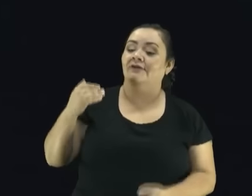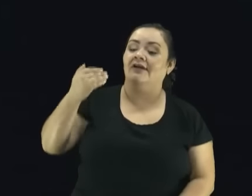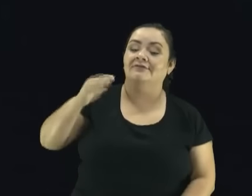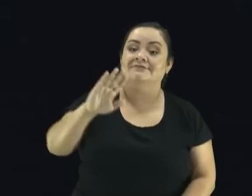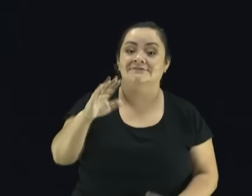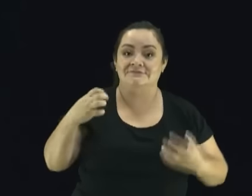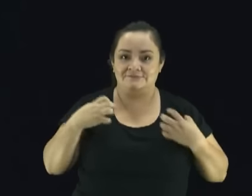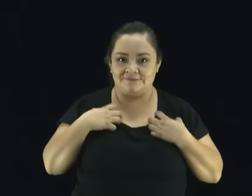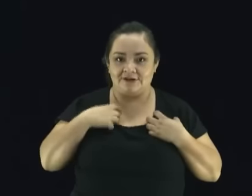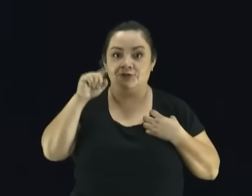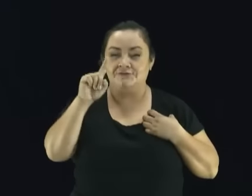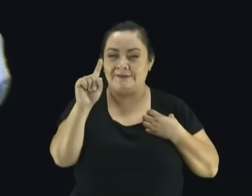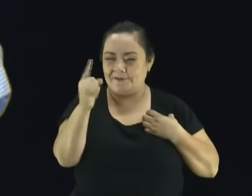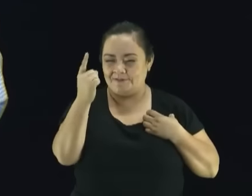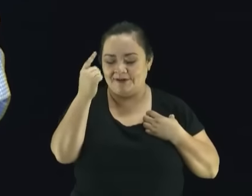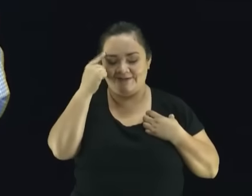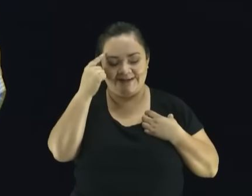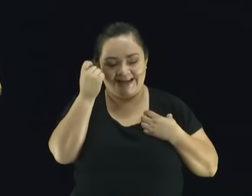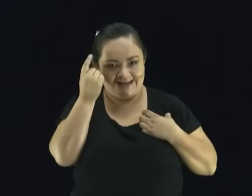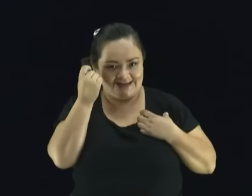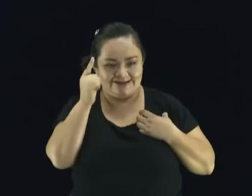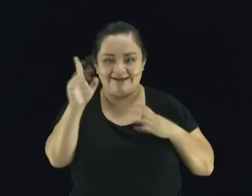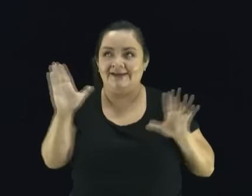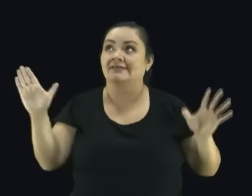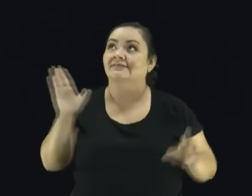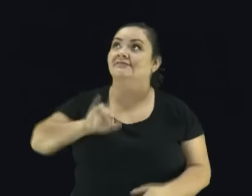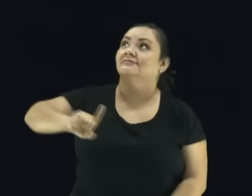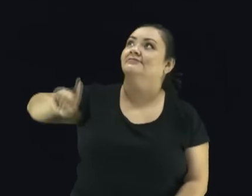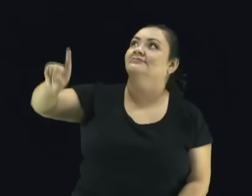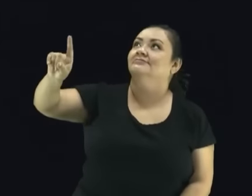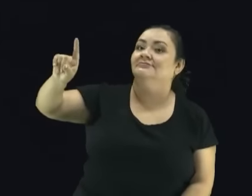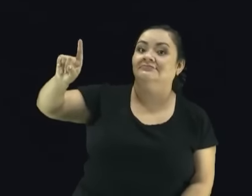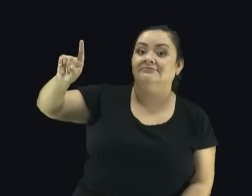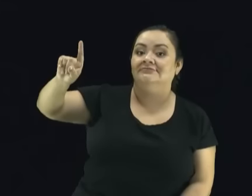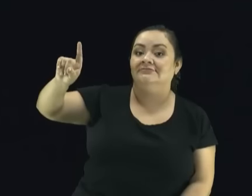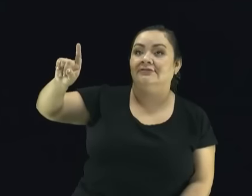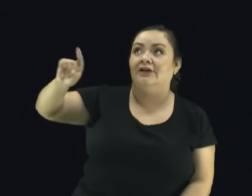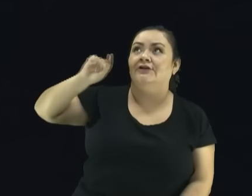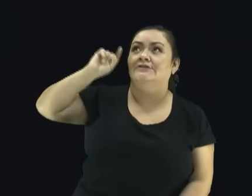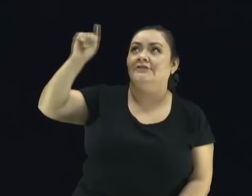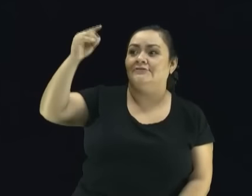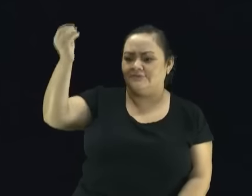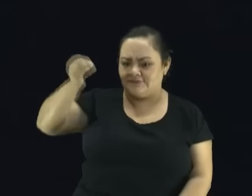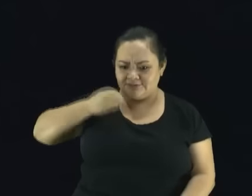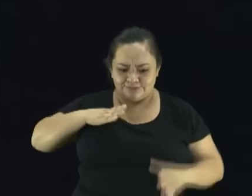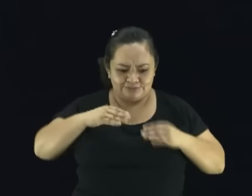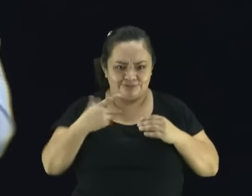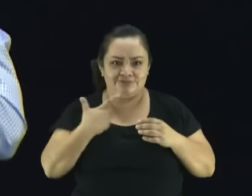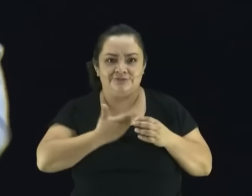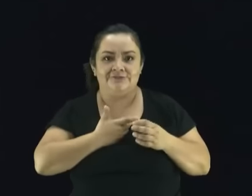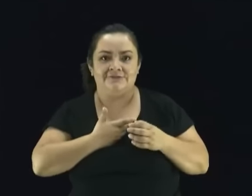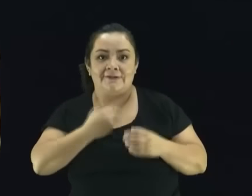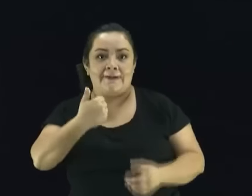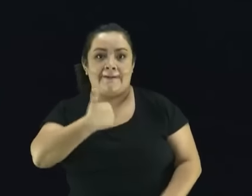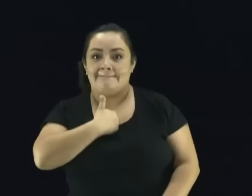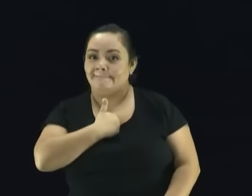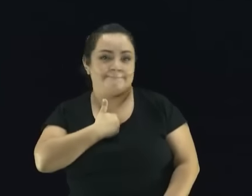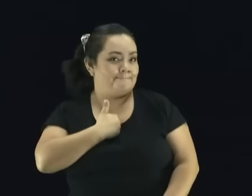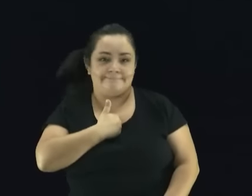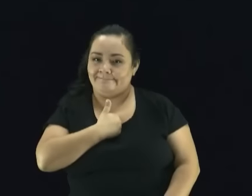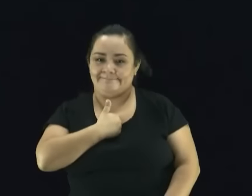ser cuando usted reconozca que Jesús es Dios que Dios nos hizo a nosotros y no nosotros a nosotros